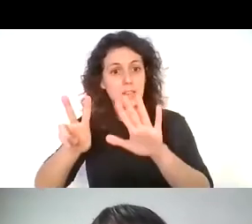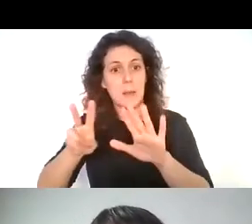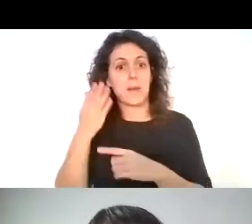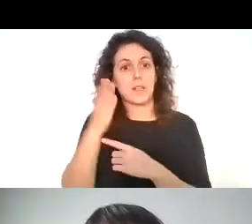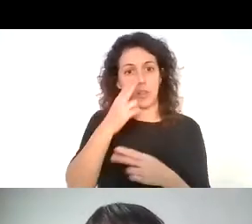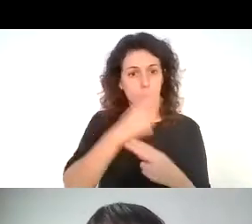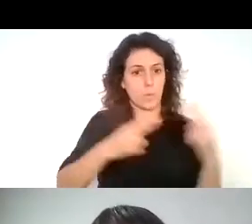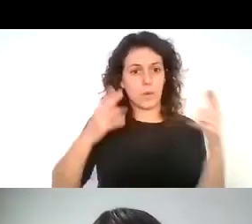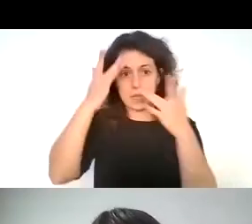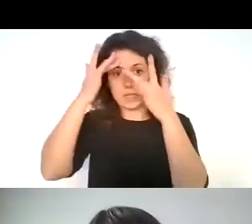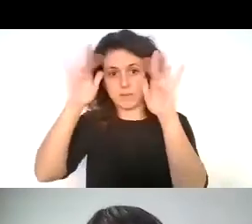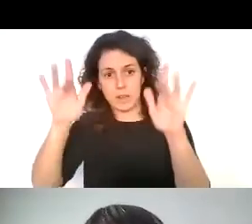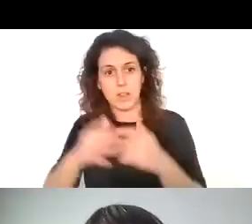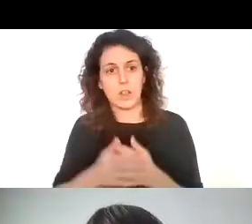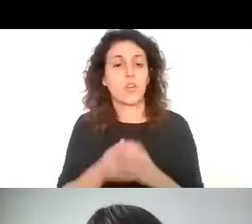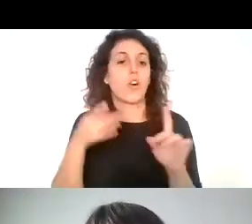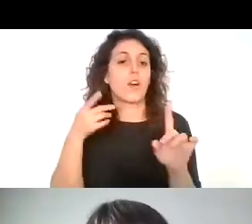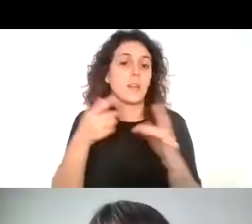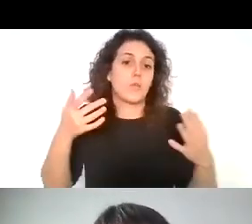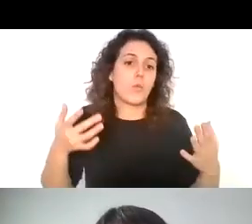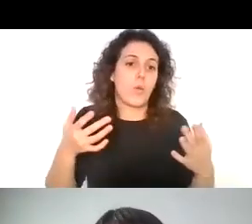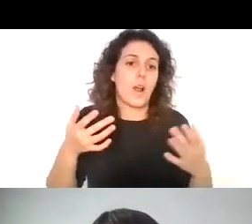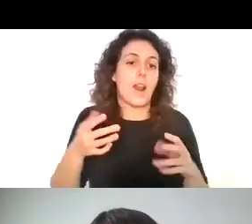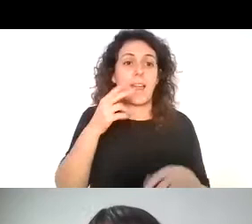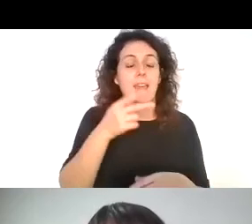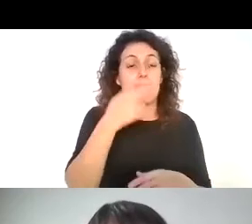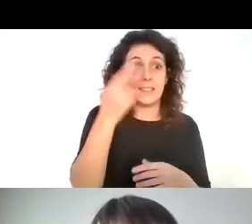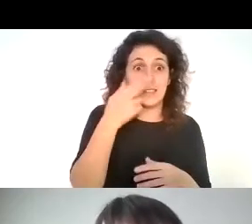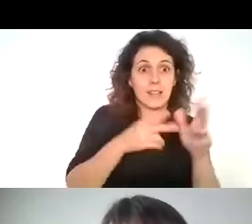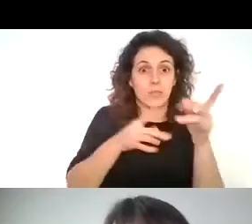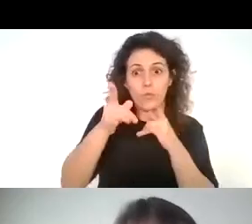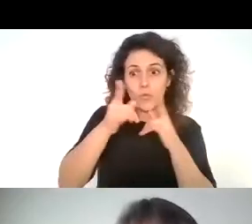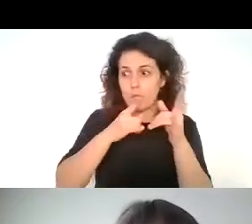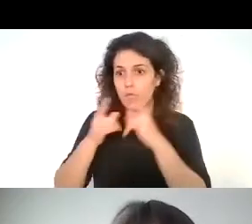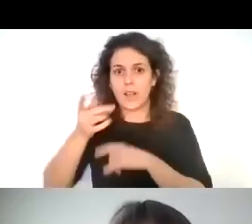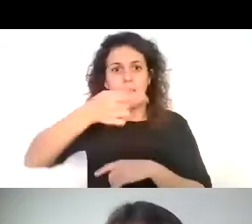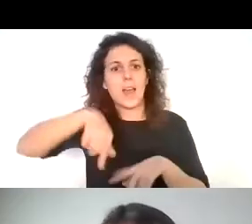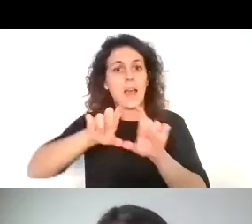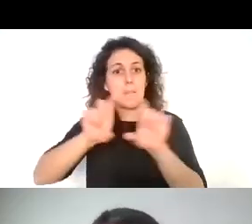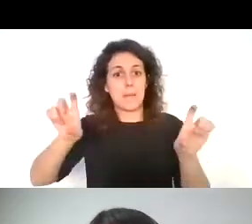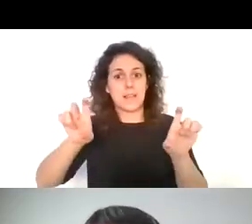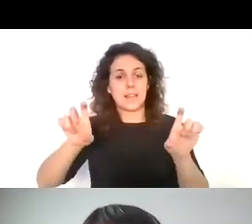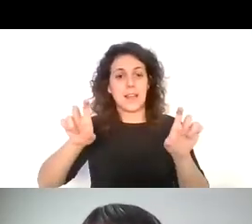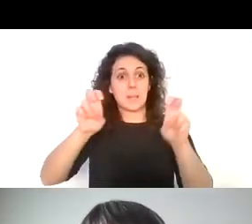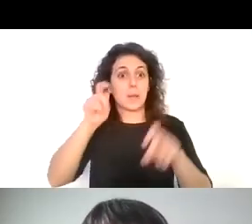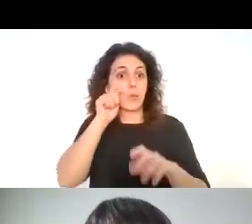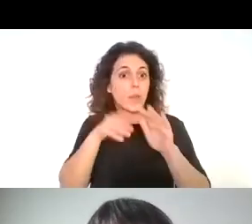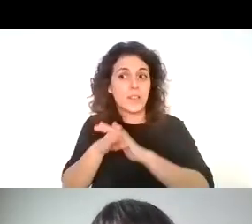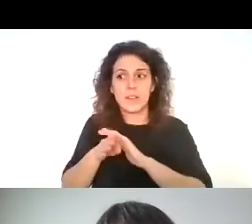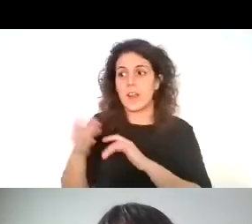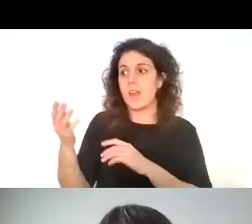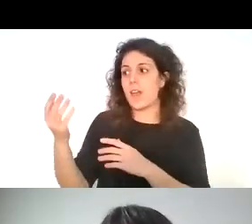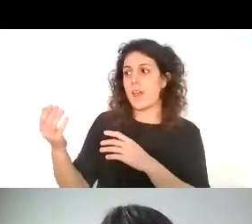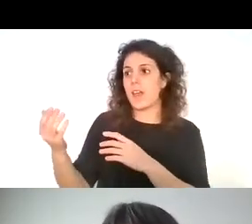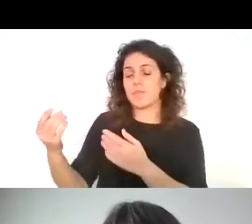y sensibilización para eso, intentar captar el interés. Vino pues, una empresa especializada en turismo accesible, nos abrió un poco los ojos